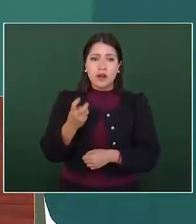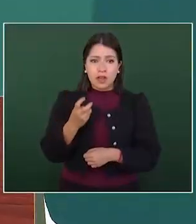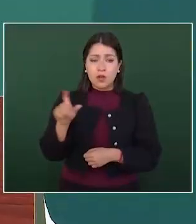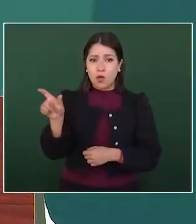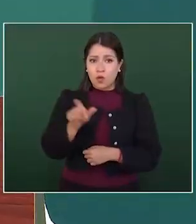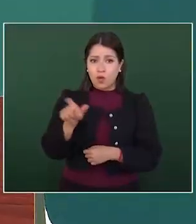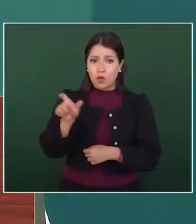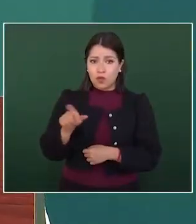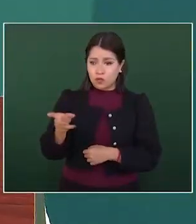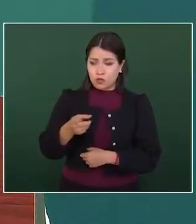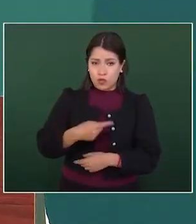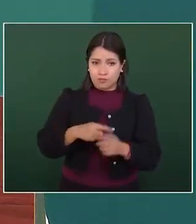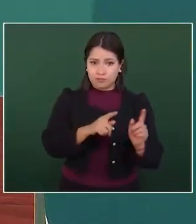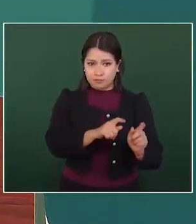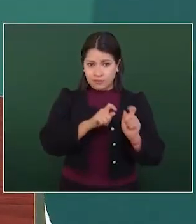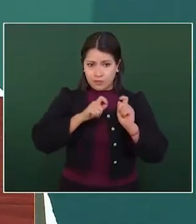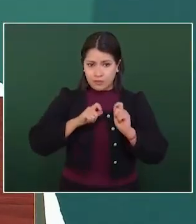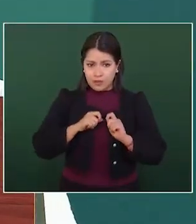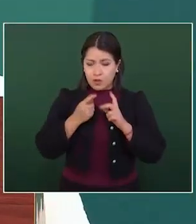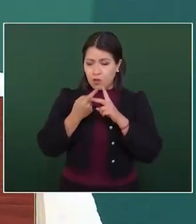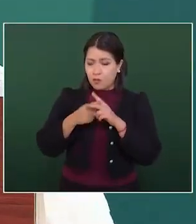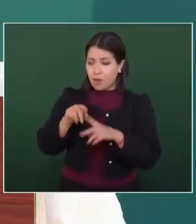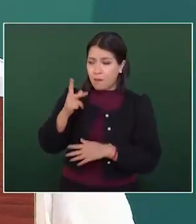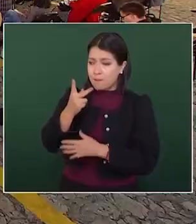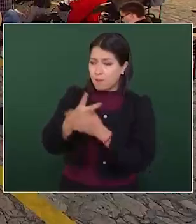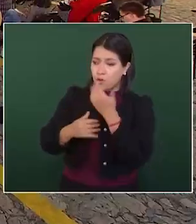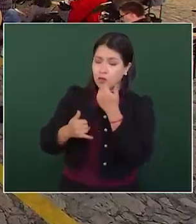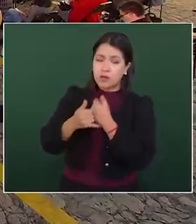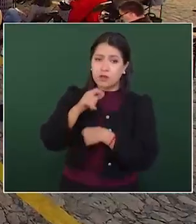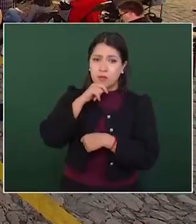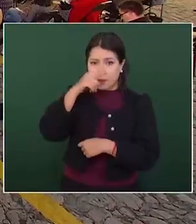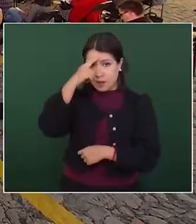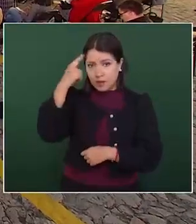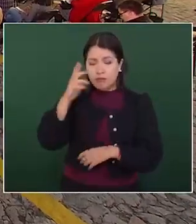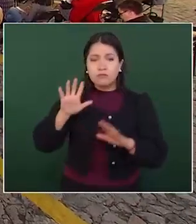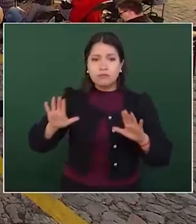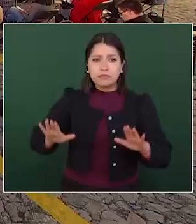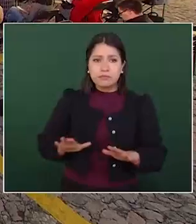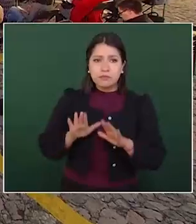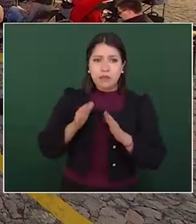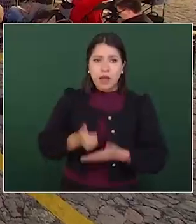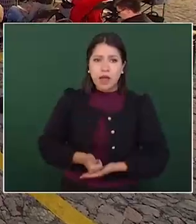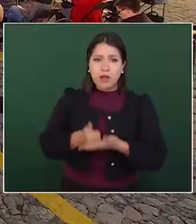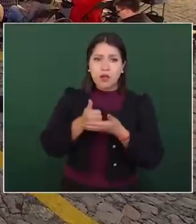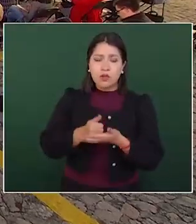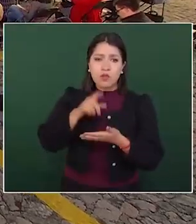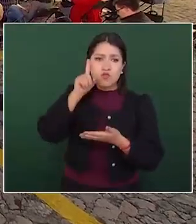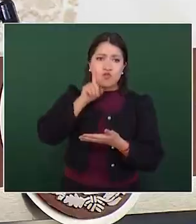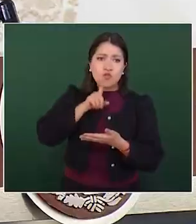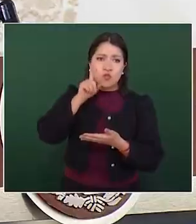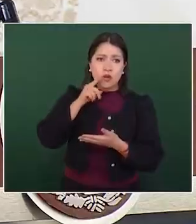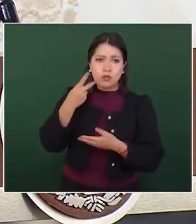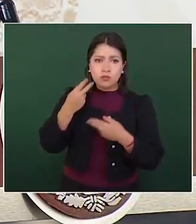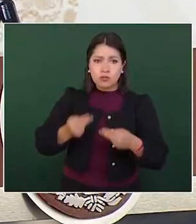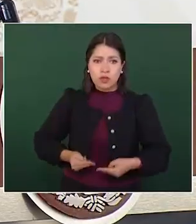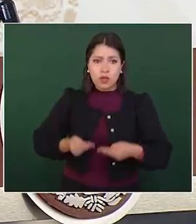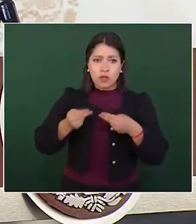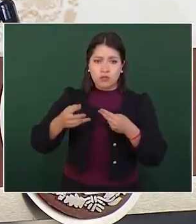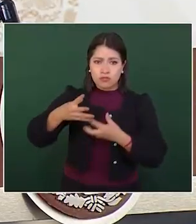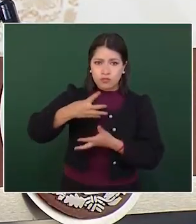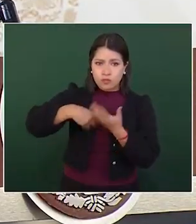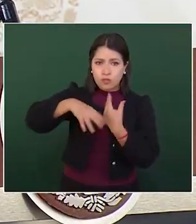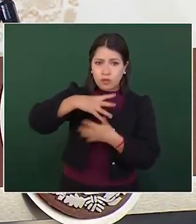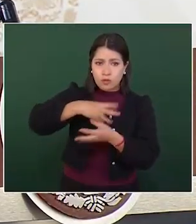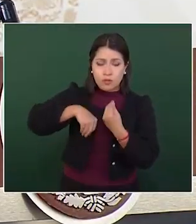y proyectos para capacitación y fortalecimiento de negocios encabezadas por mujeres. A un año